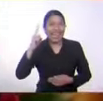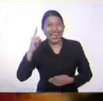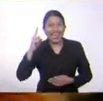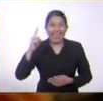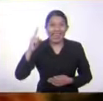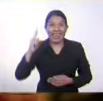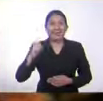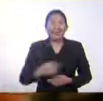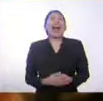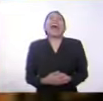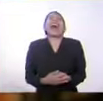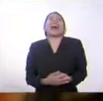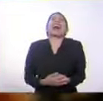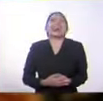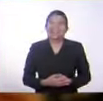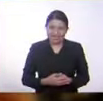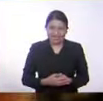idea!